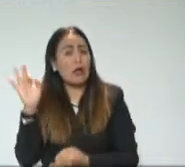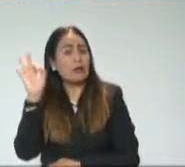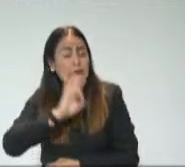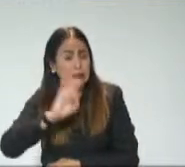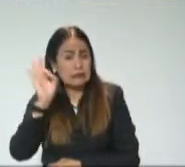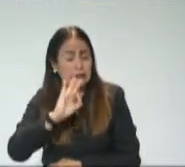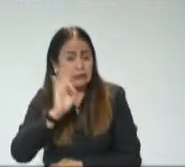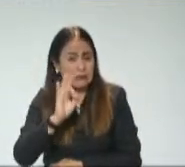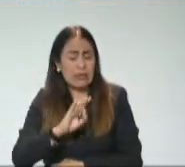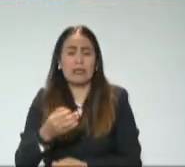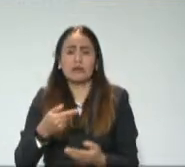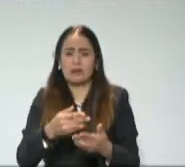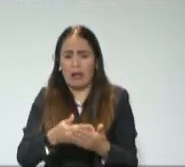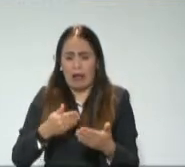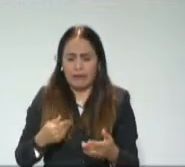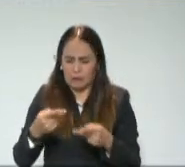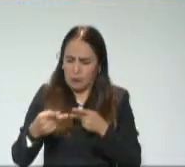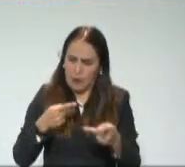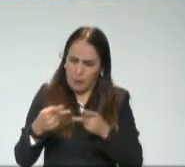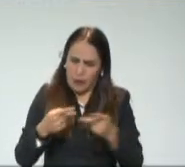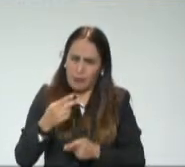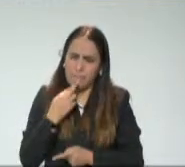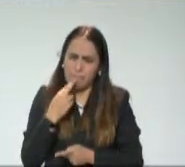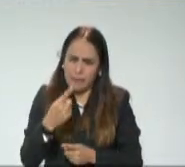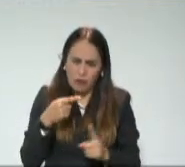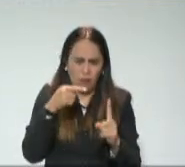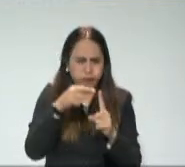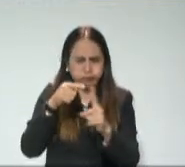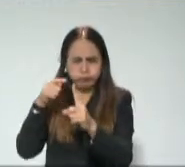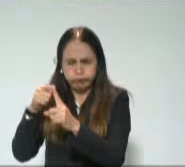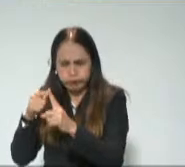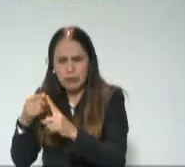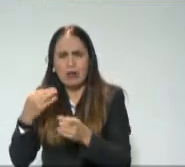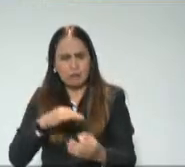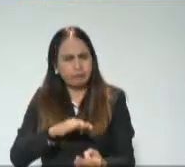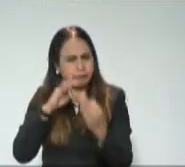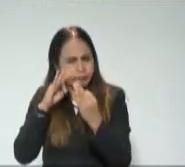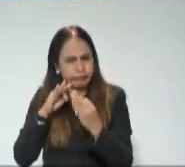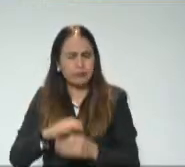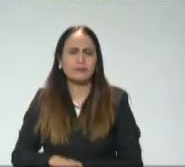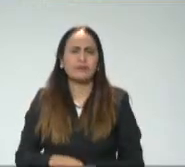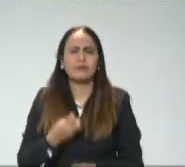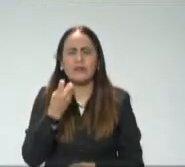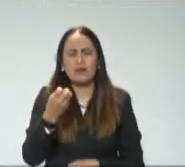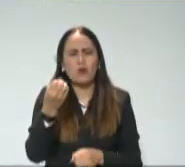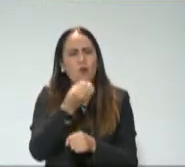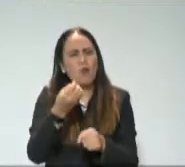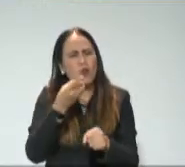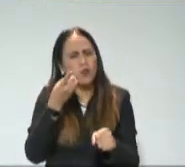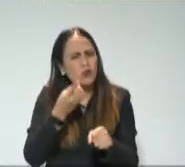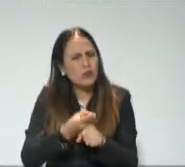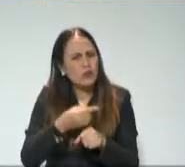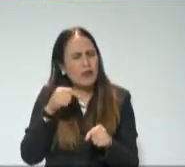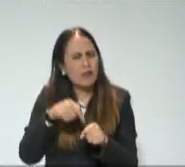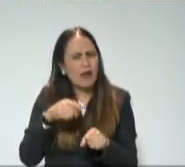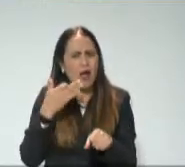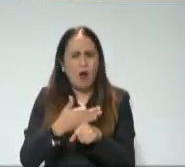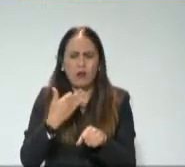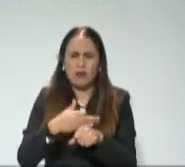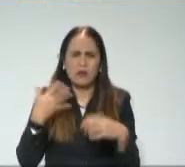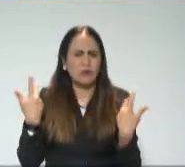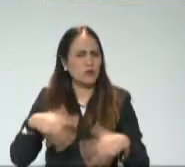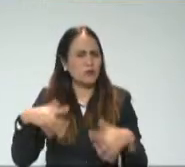estar mejor preparados para los retos que vengan hacia el futuro y me refiero aquí en la oportunidad tan grande que tenemos y que esta